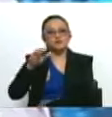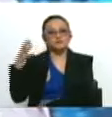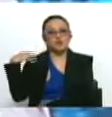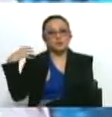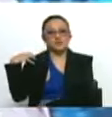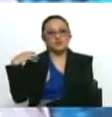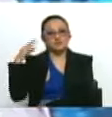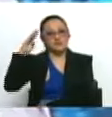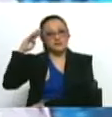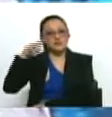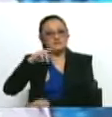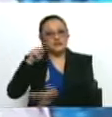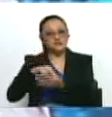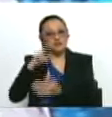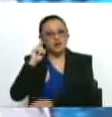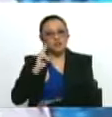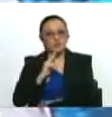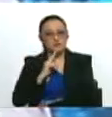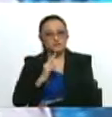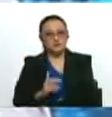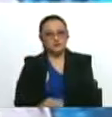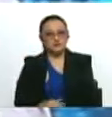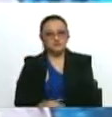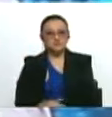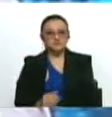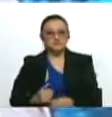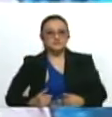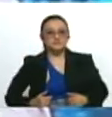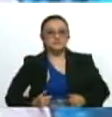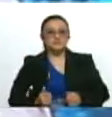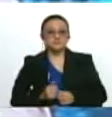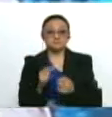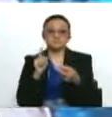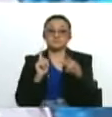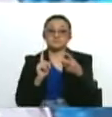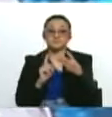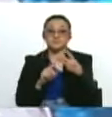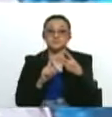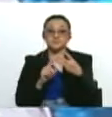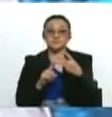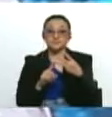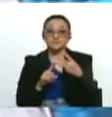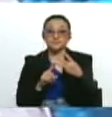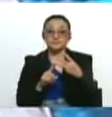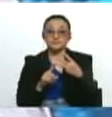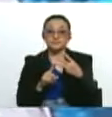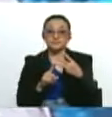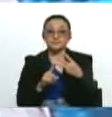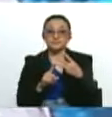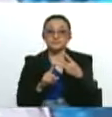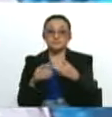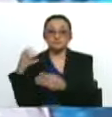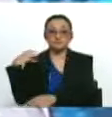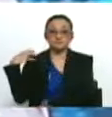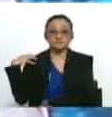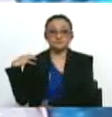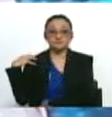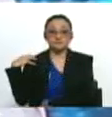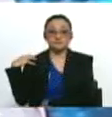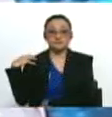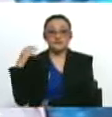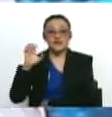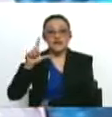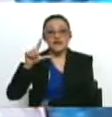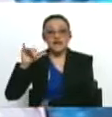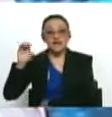Milicia Nacional Bolivariana. En tercer lugar, el mayor general